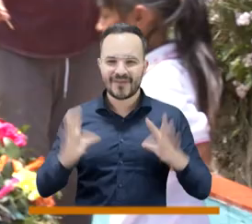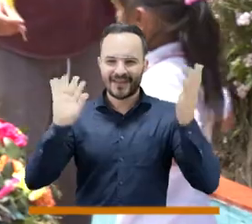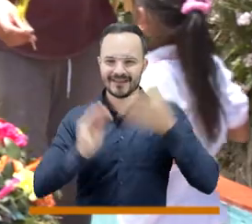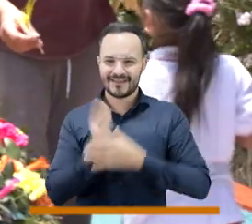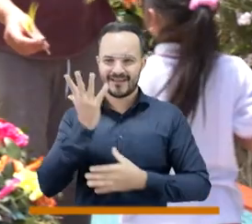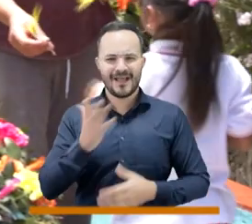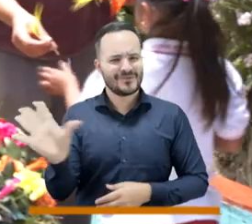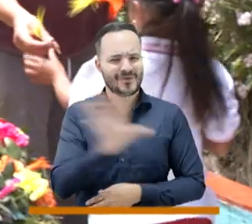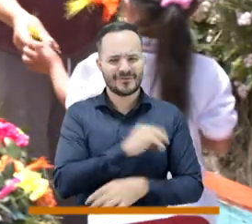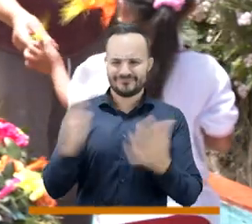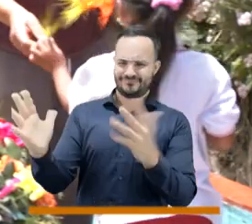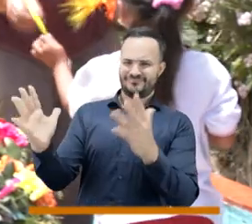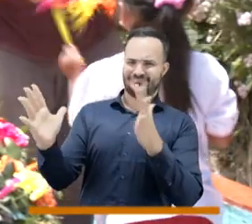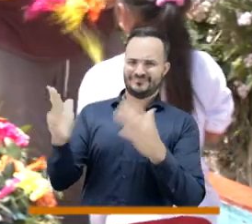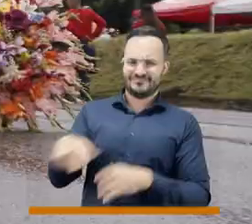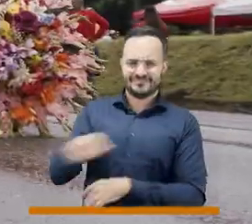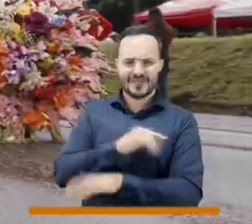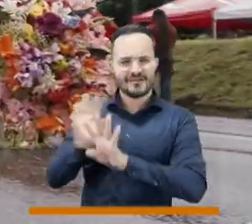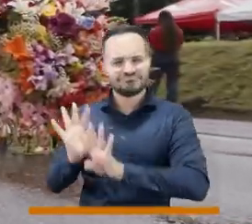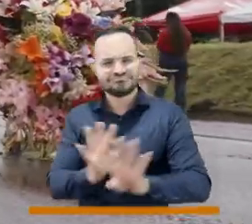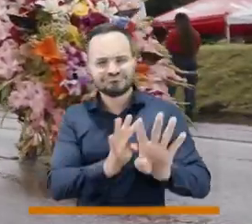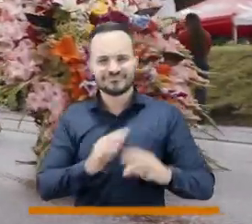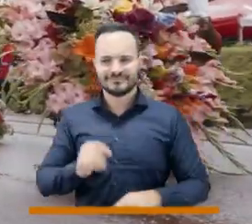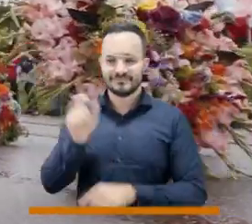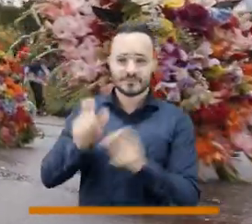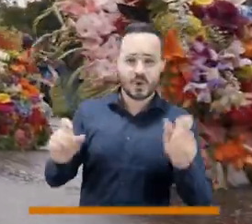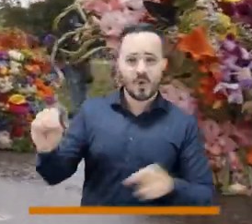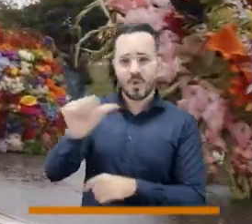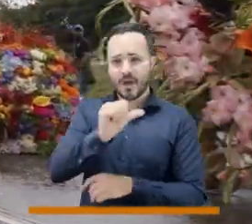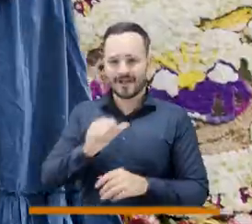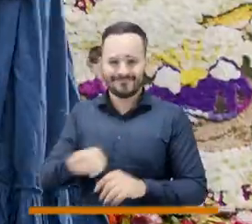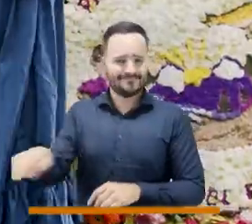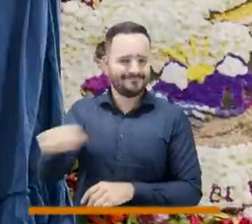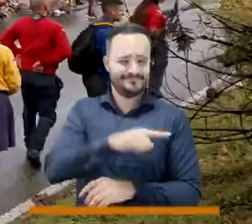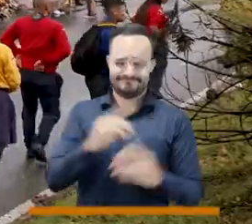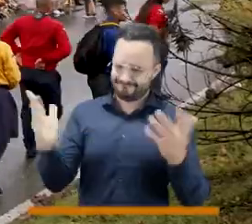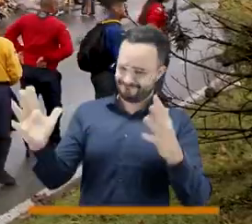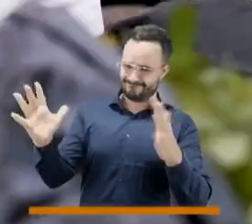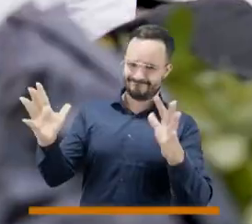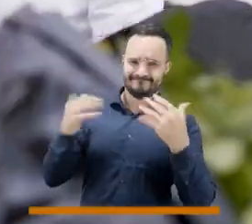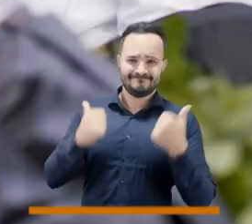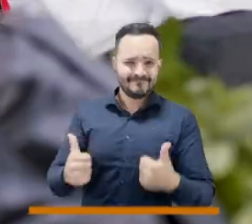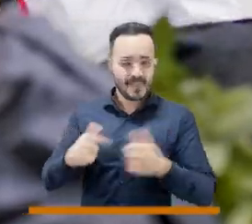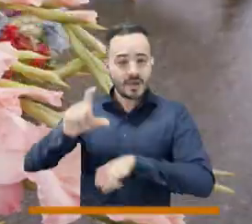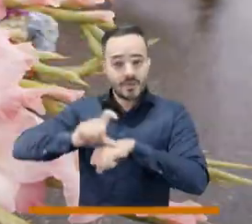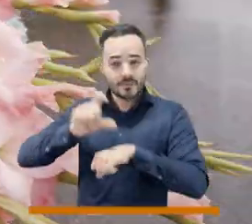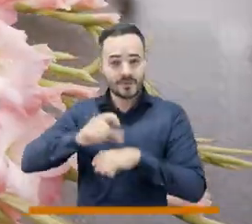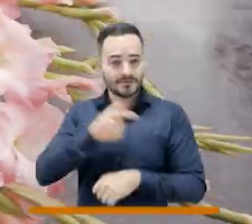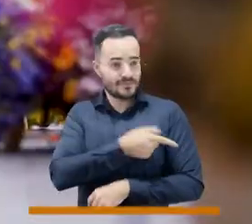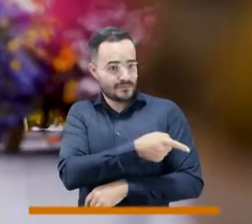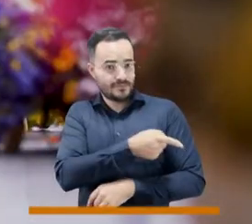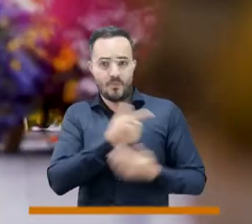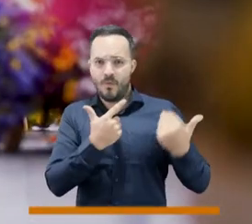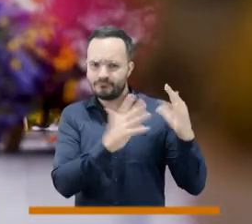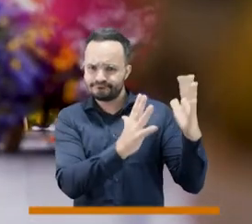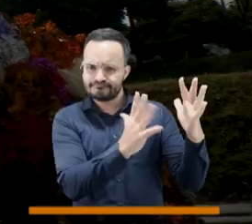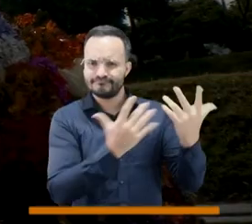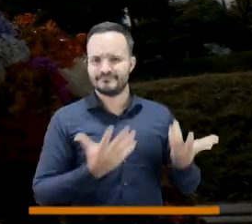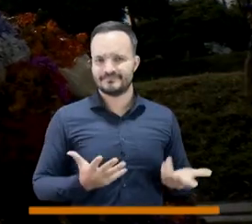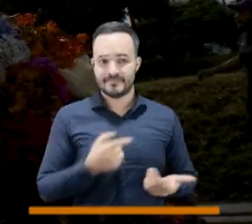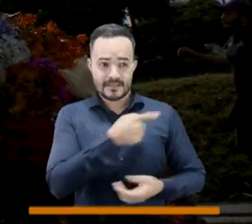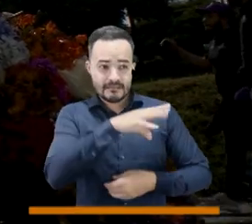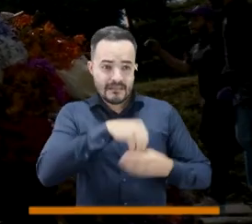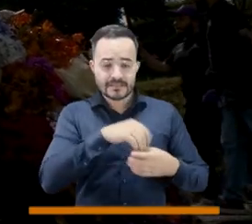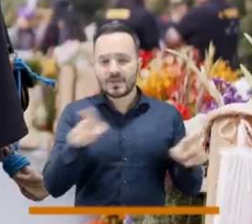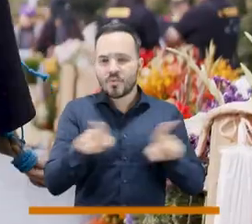silleteros, a las silleteras, vamos a aplaudir a la corporación, vamos a aplaudir a esa universidad